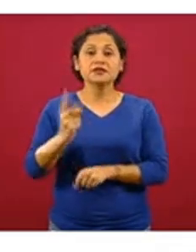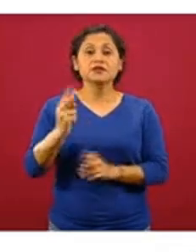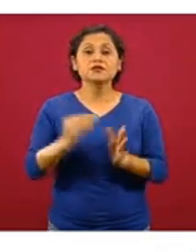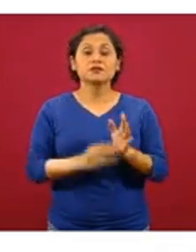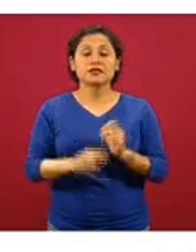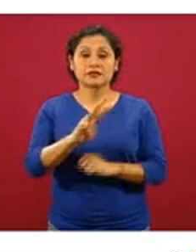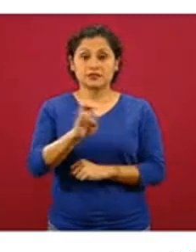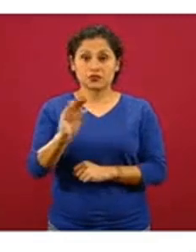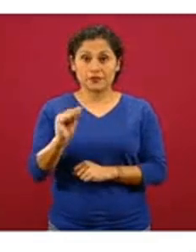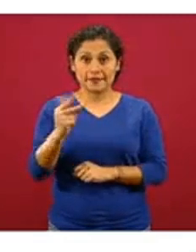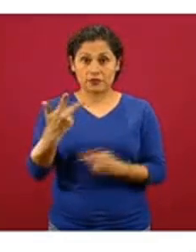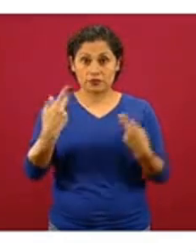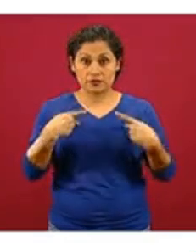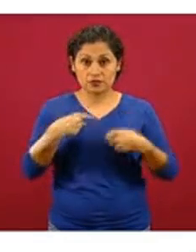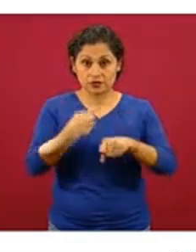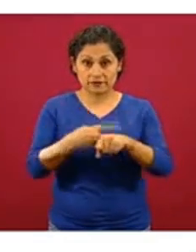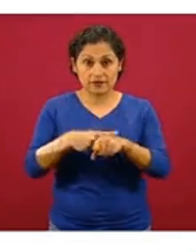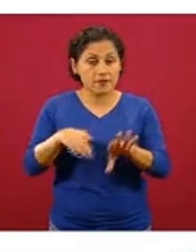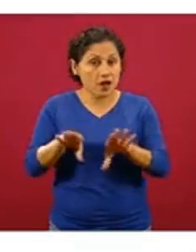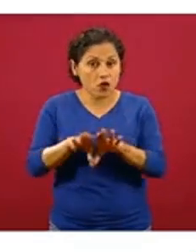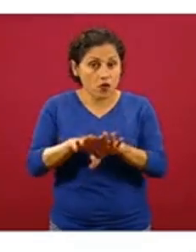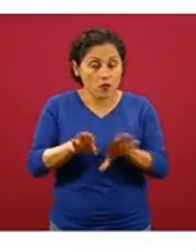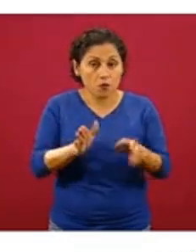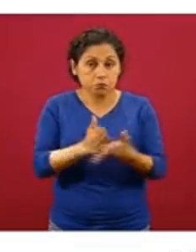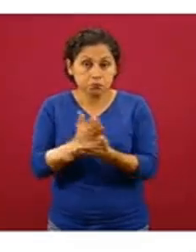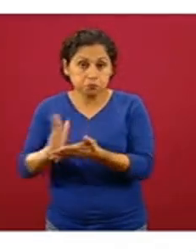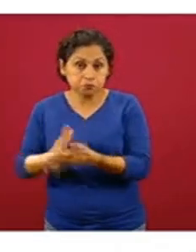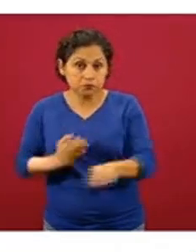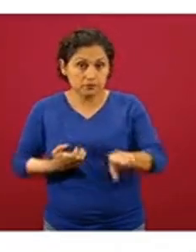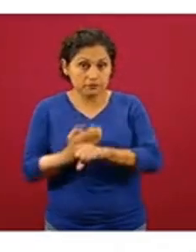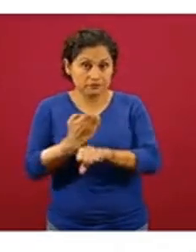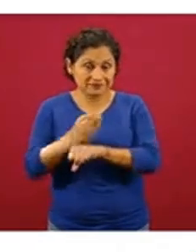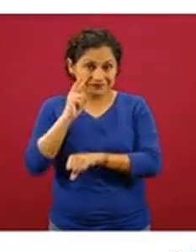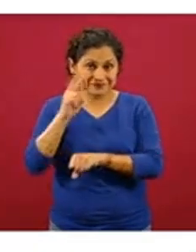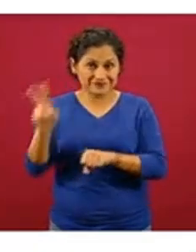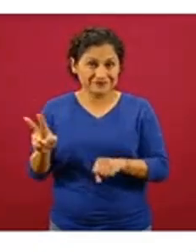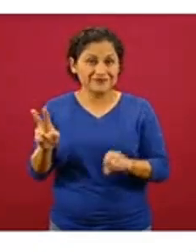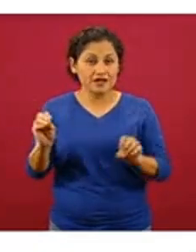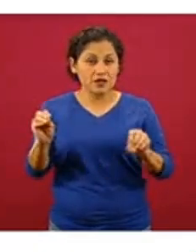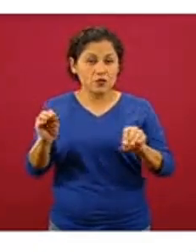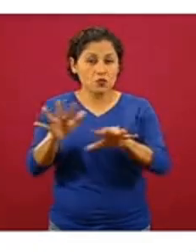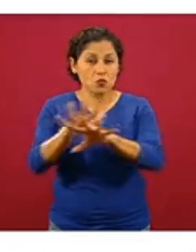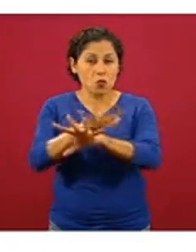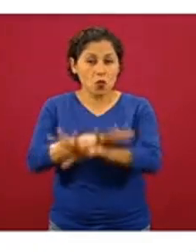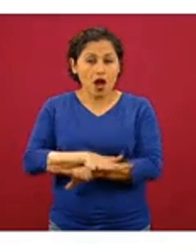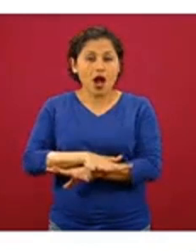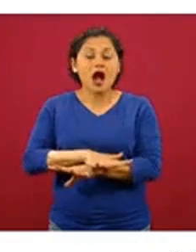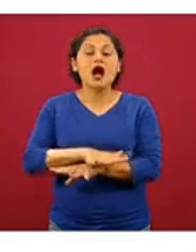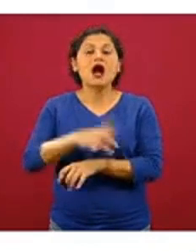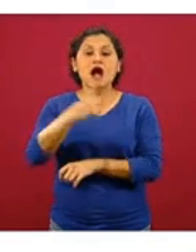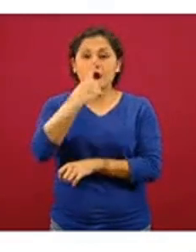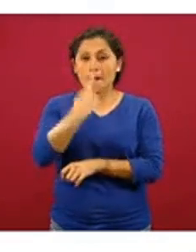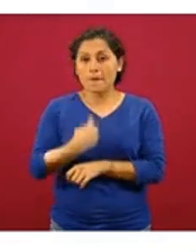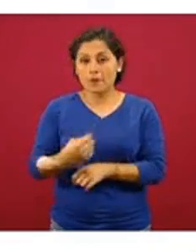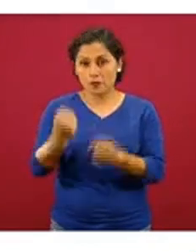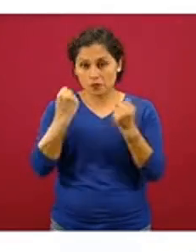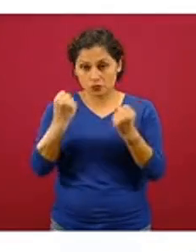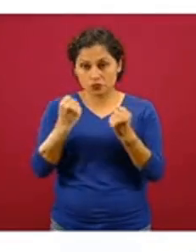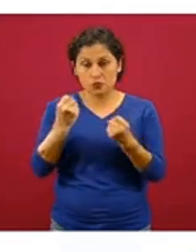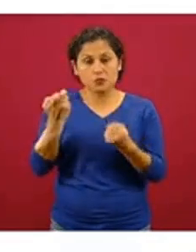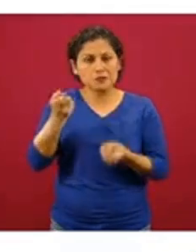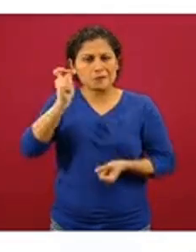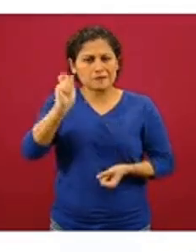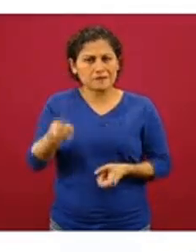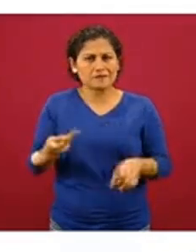22.398, y vemos cómo el mapa se empieza a pintar de rojo oscuro en algunas entidades, lo que significa que existen más de